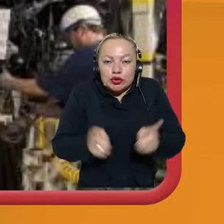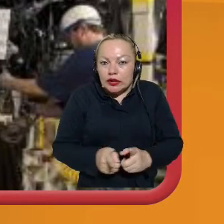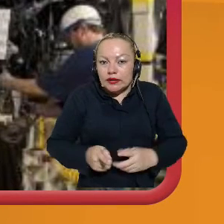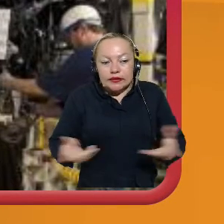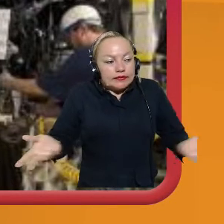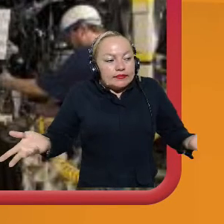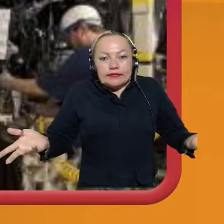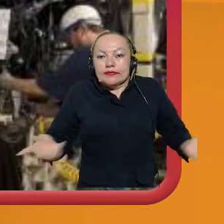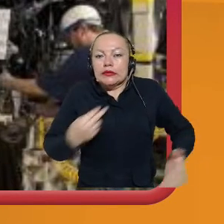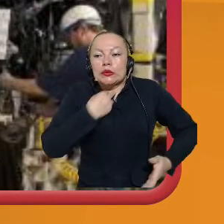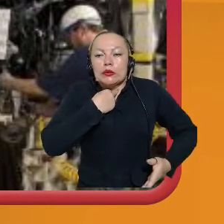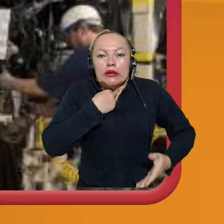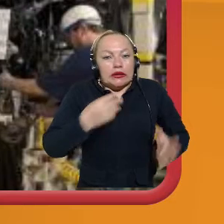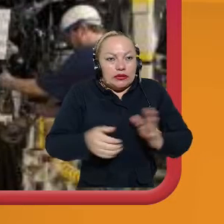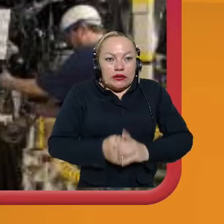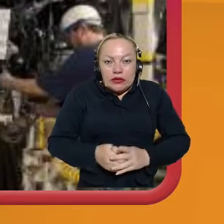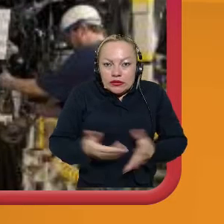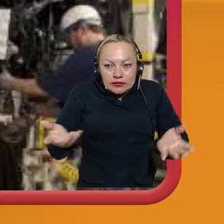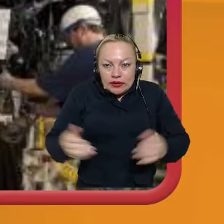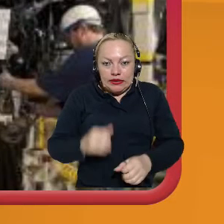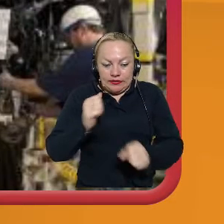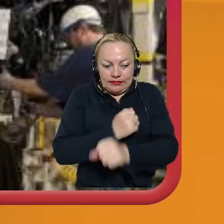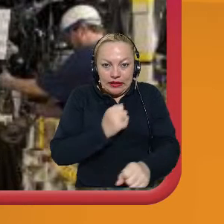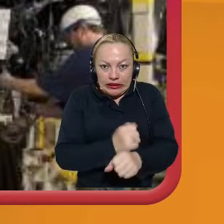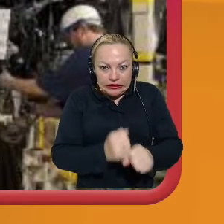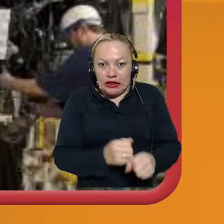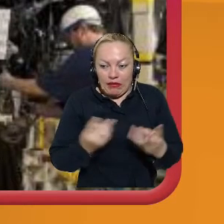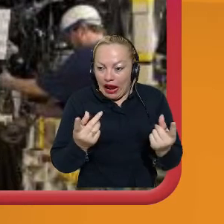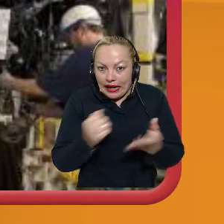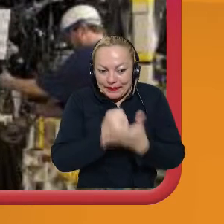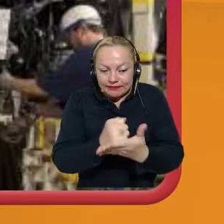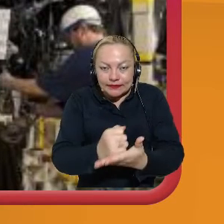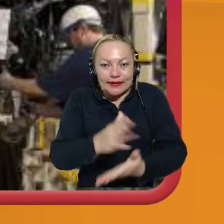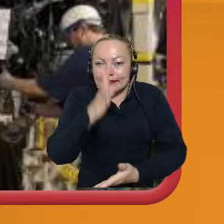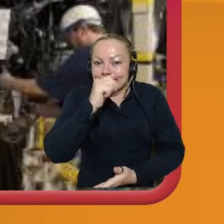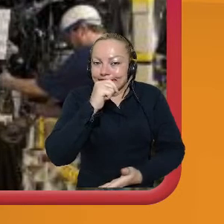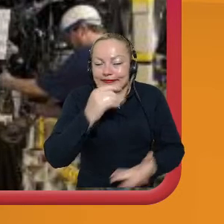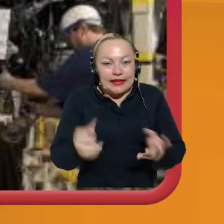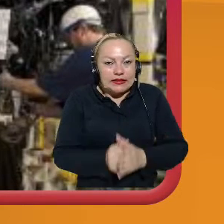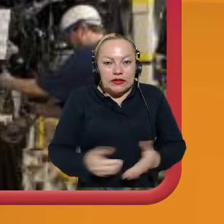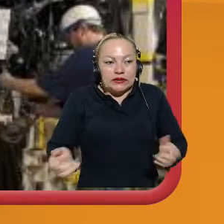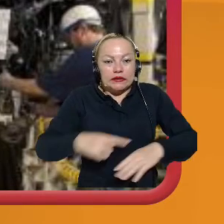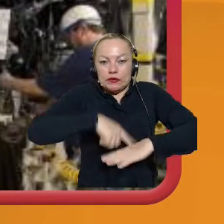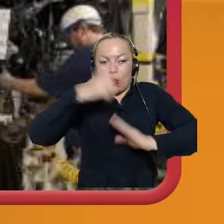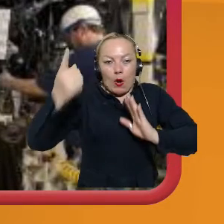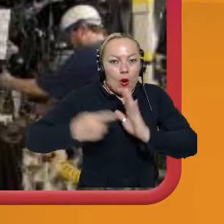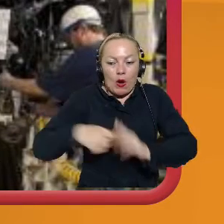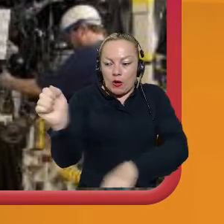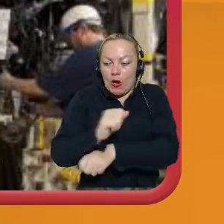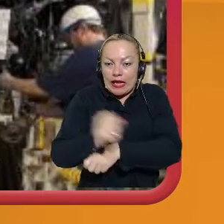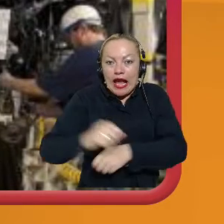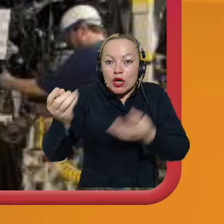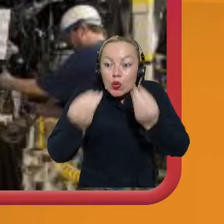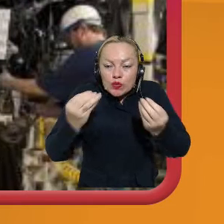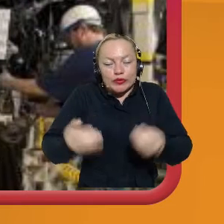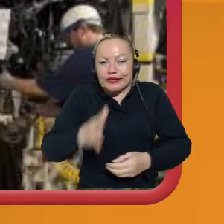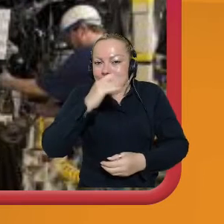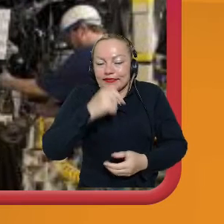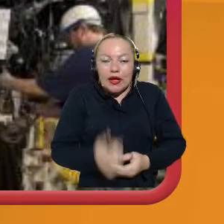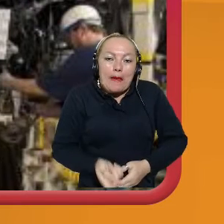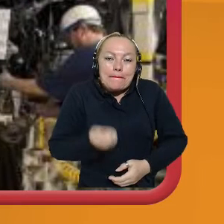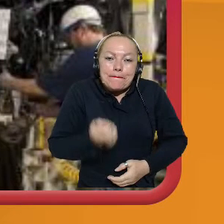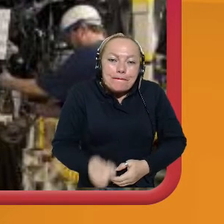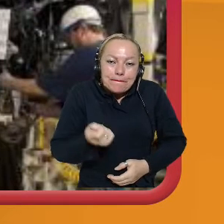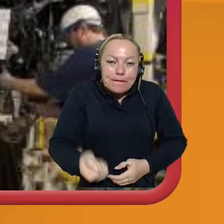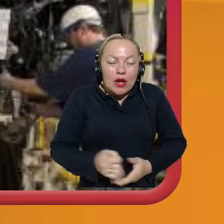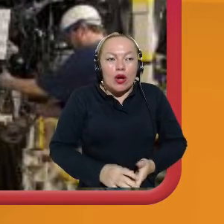tener las manos suficientes para tener la producción completa o que necesitamos. Y o esta